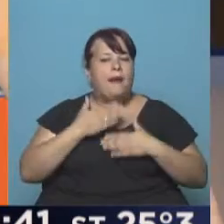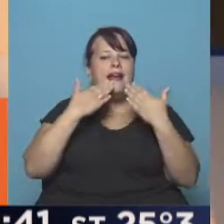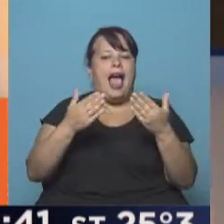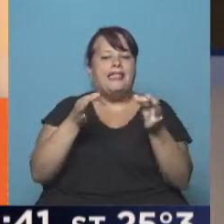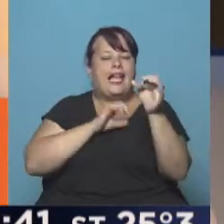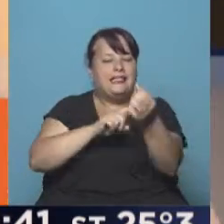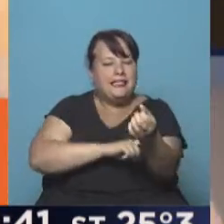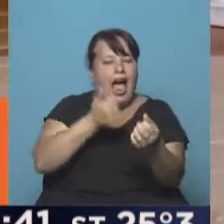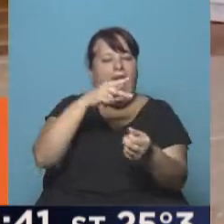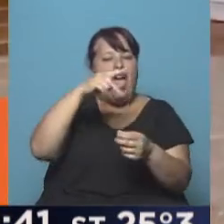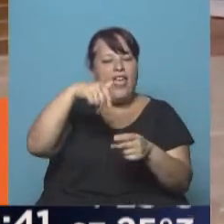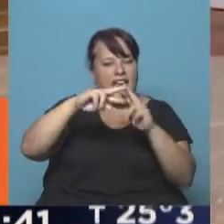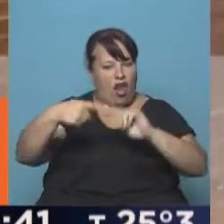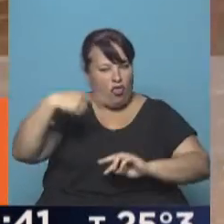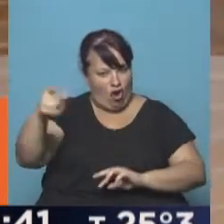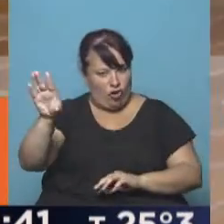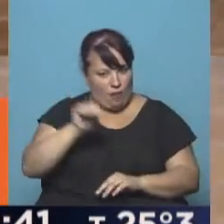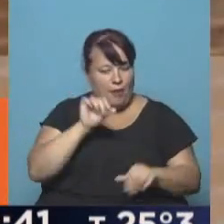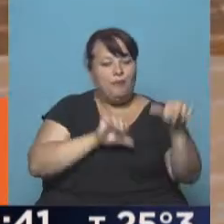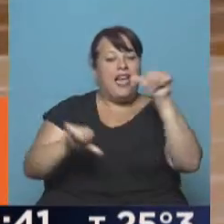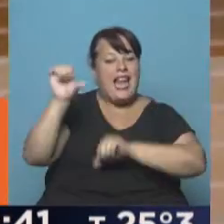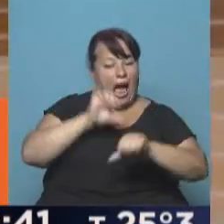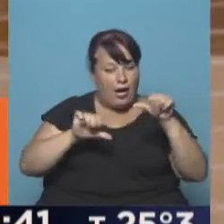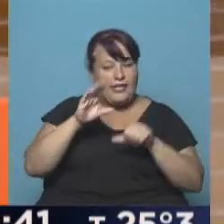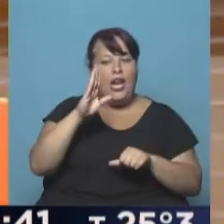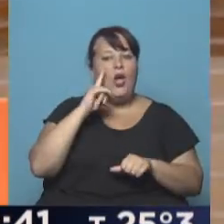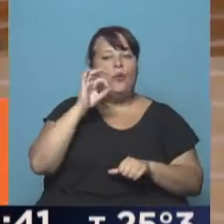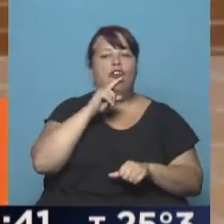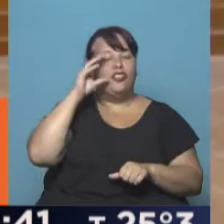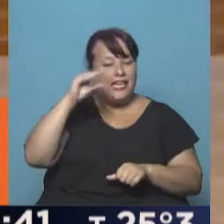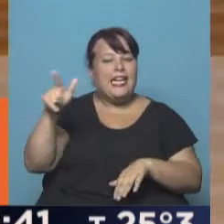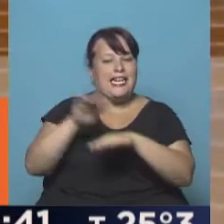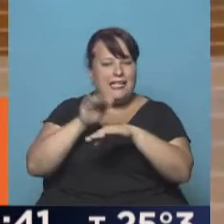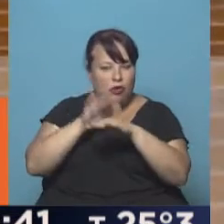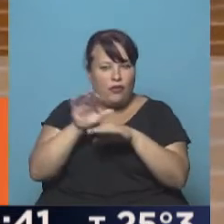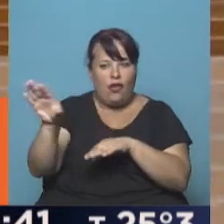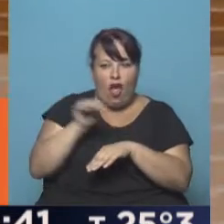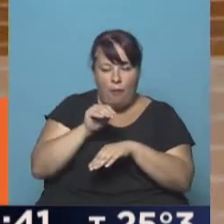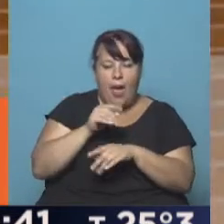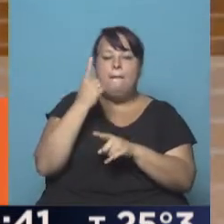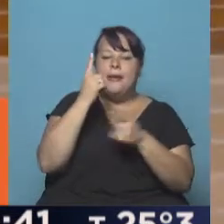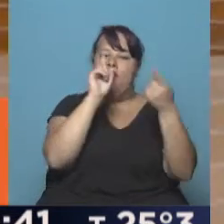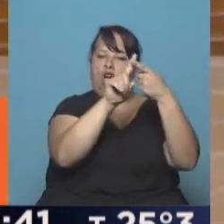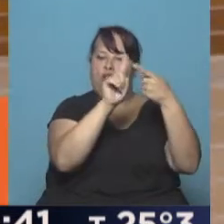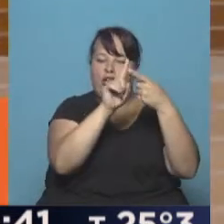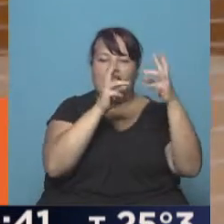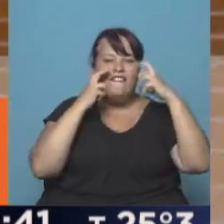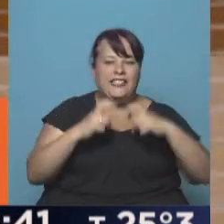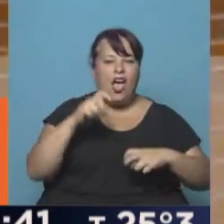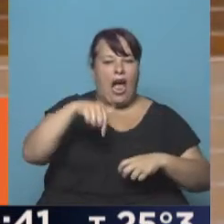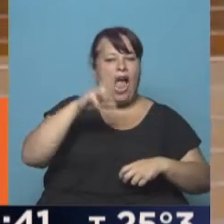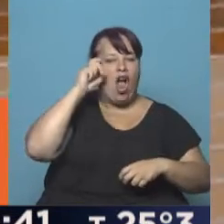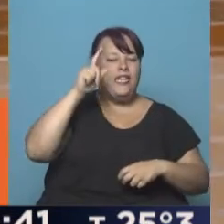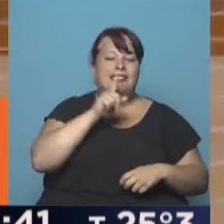material genético de otro el laboratorio son biotech fue el encargado de realizar la clonación previo contacto con el investigador del conicet